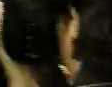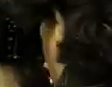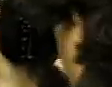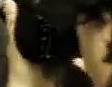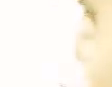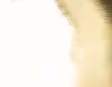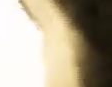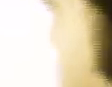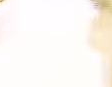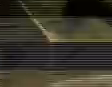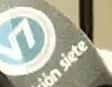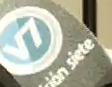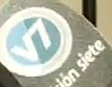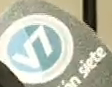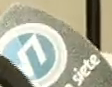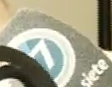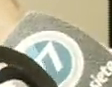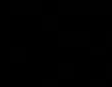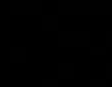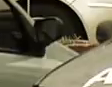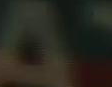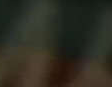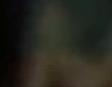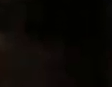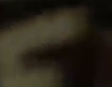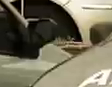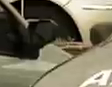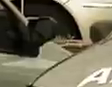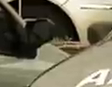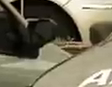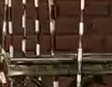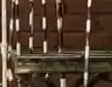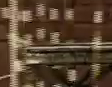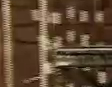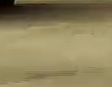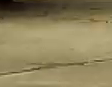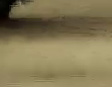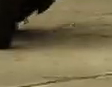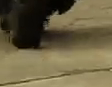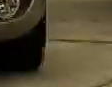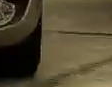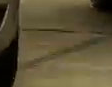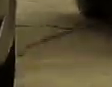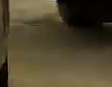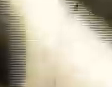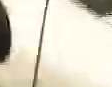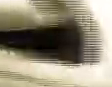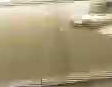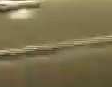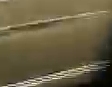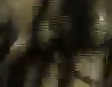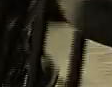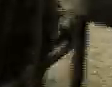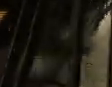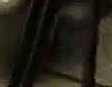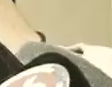explicación. Un momento en el cual el juez me dice que me iba a dar la